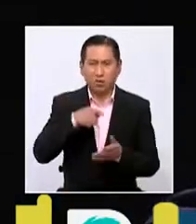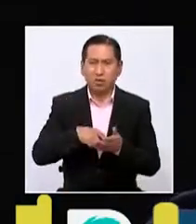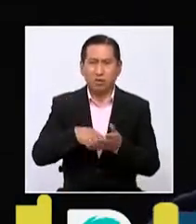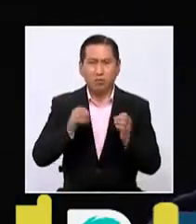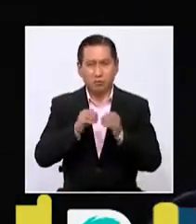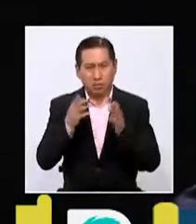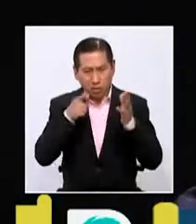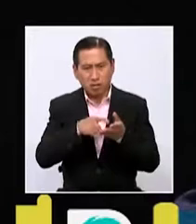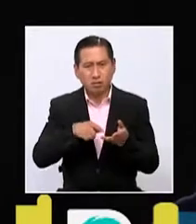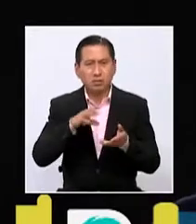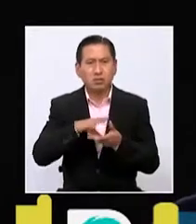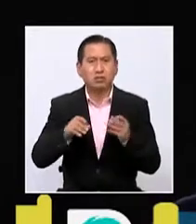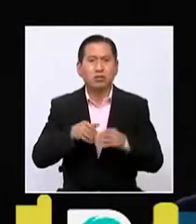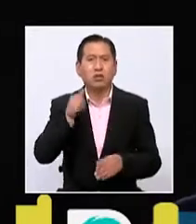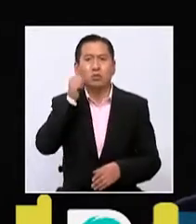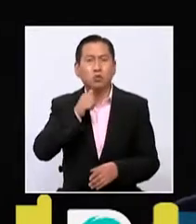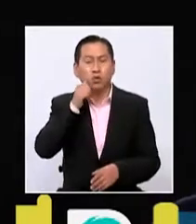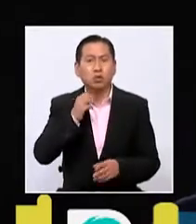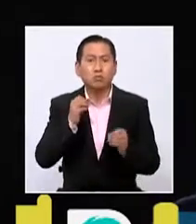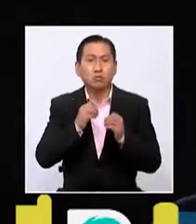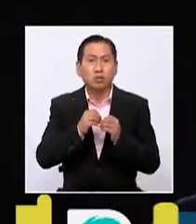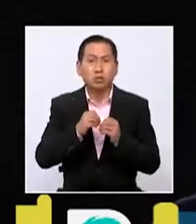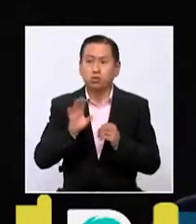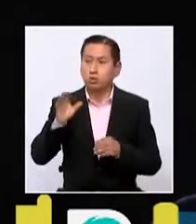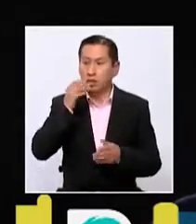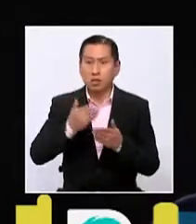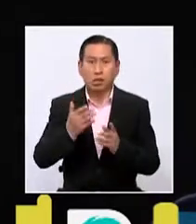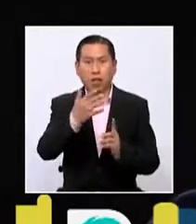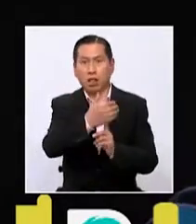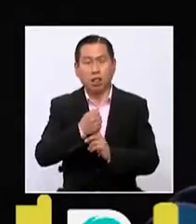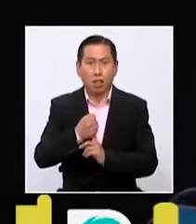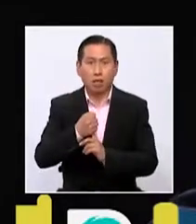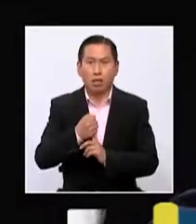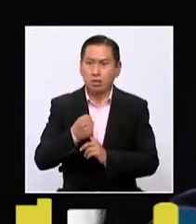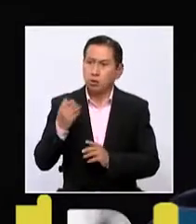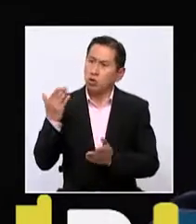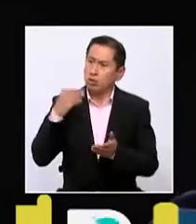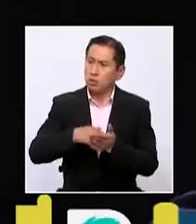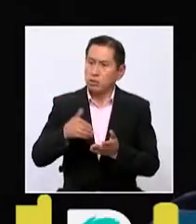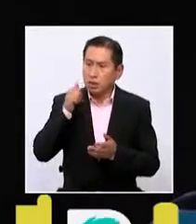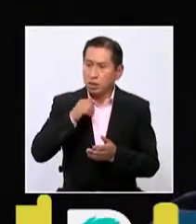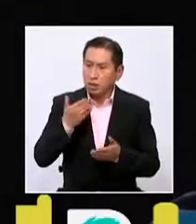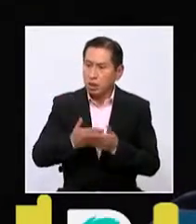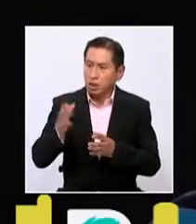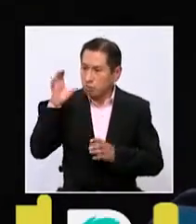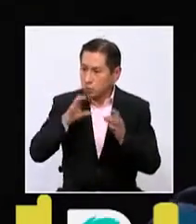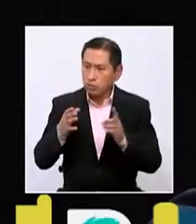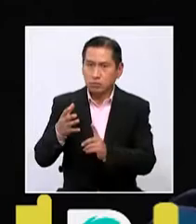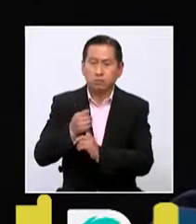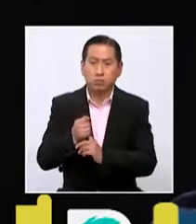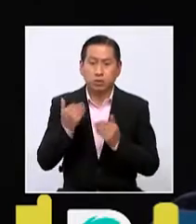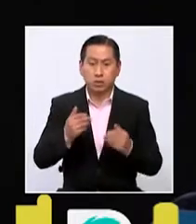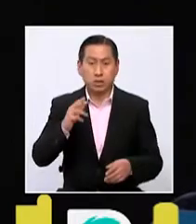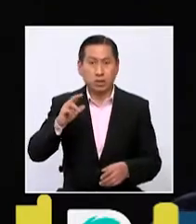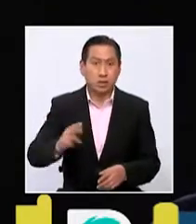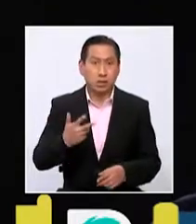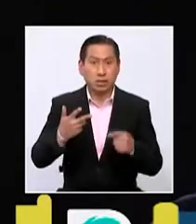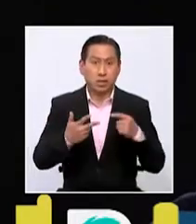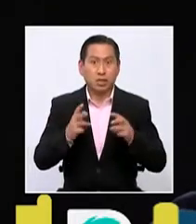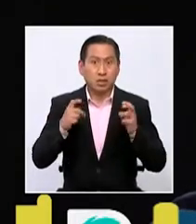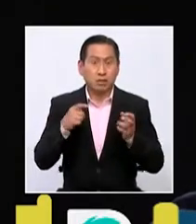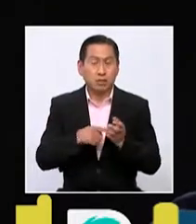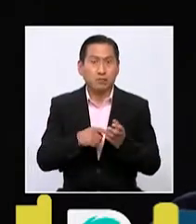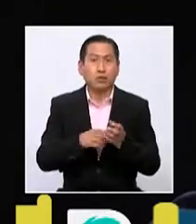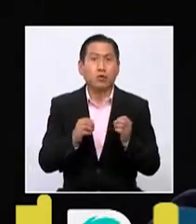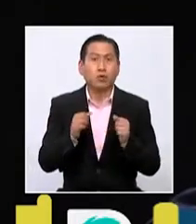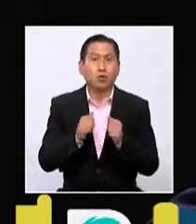historia de una mujer que le secuestran su hija y lucha por reencontrarla. Esta tercera tiene que ver